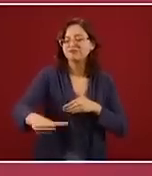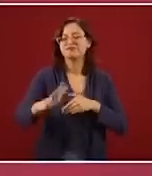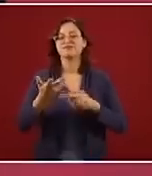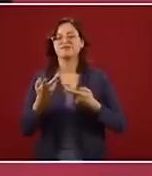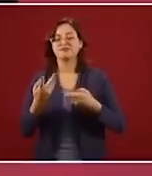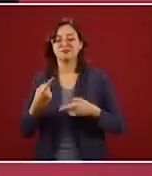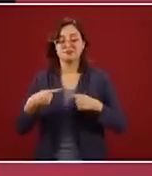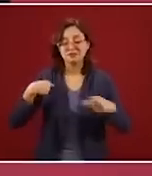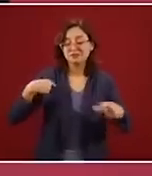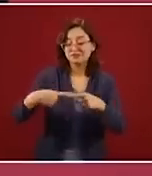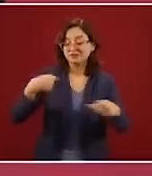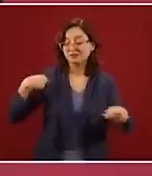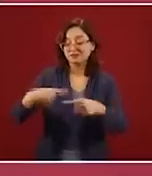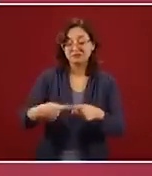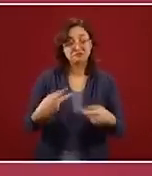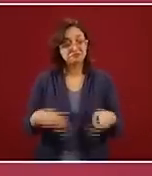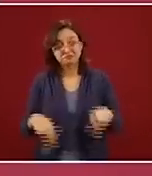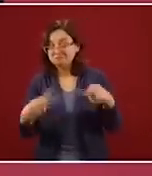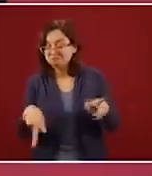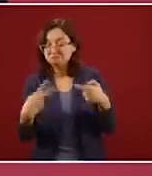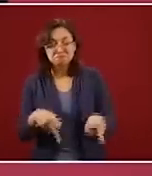el comprador en estos días, ya quedamos.